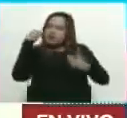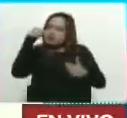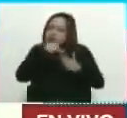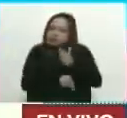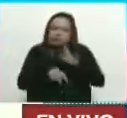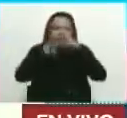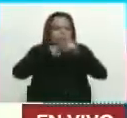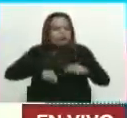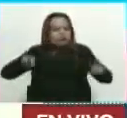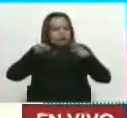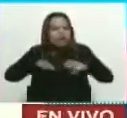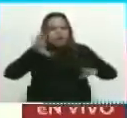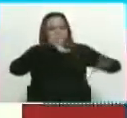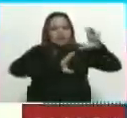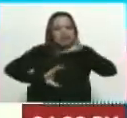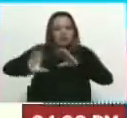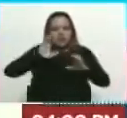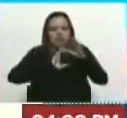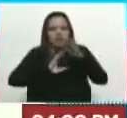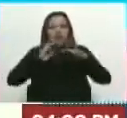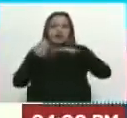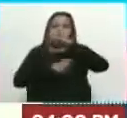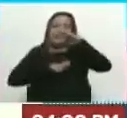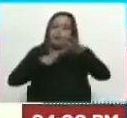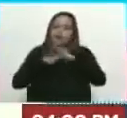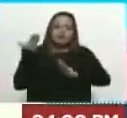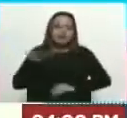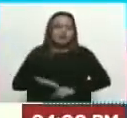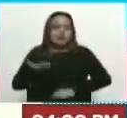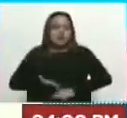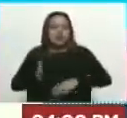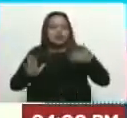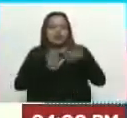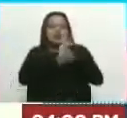estudio científico fundamentado en el